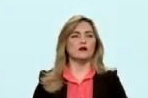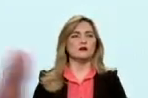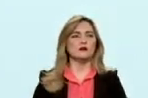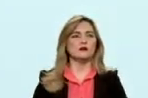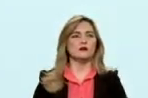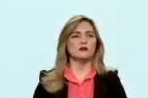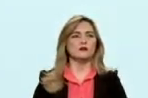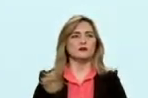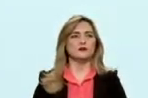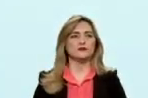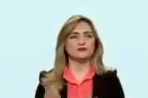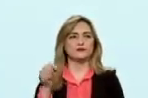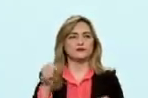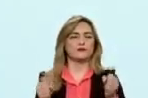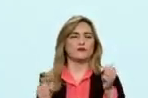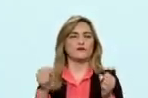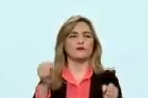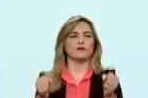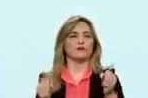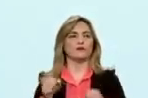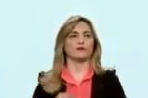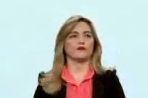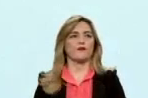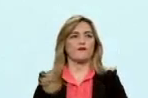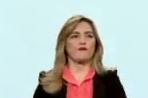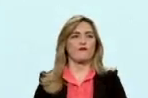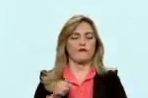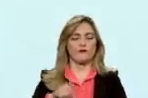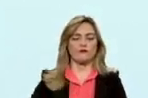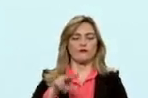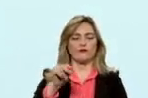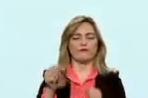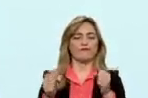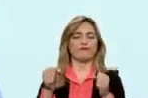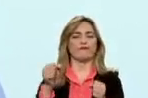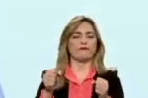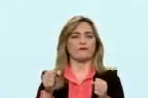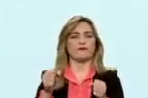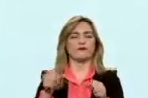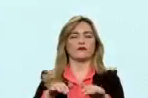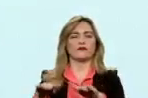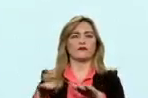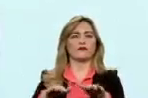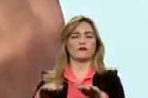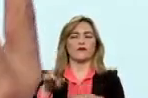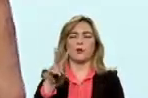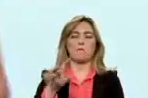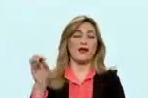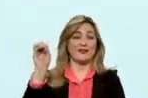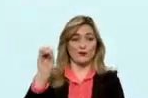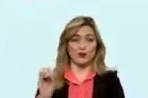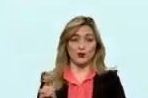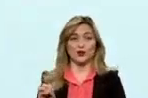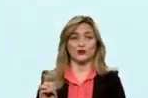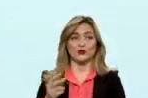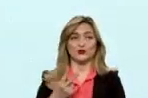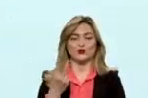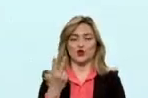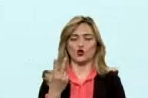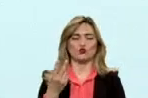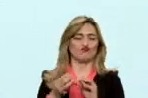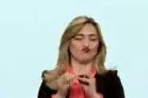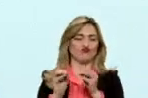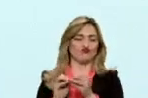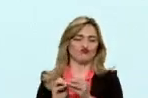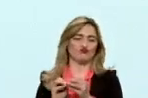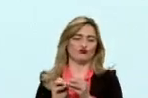del número de vehículos en la medida Hoy No Circula salían de circulación. El 20% porque estábamos hablando de 2 dígitos, ¿no